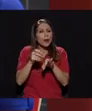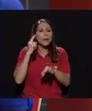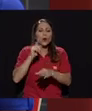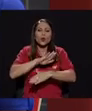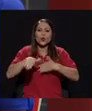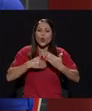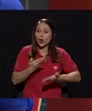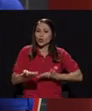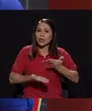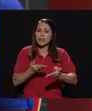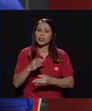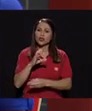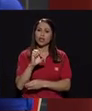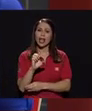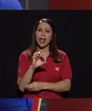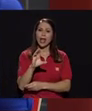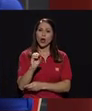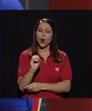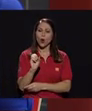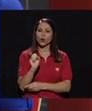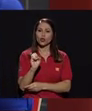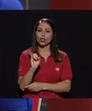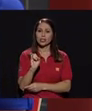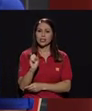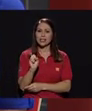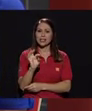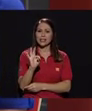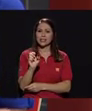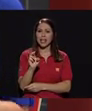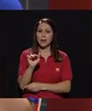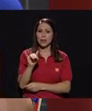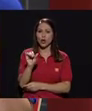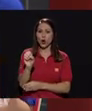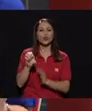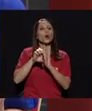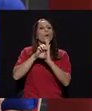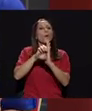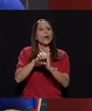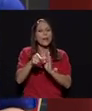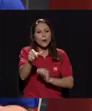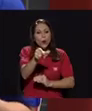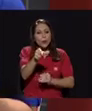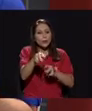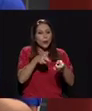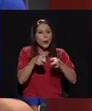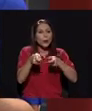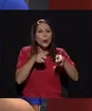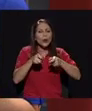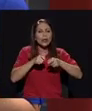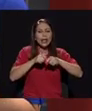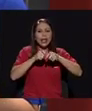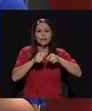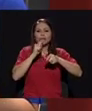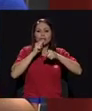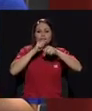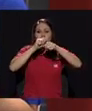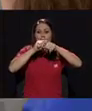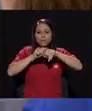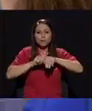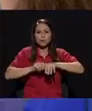servicios ecosistémicos que ellos brindan, como es todo el control de inundaciones, como es